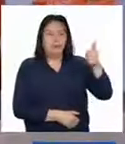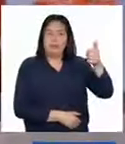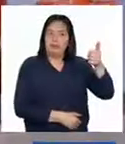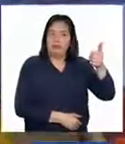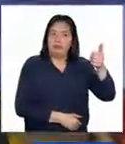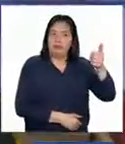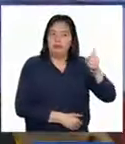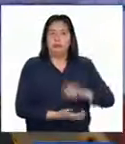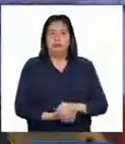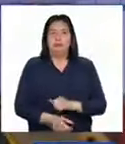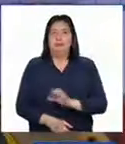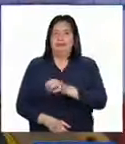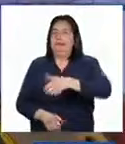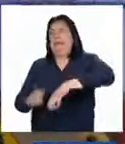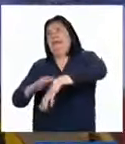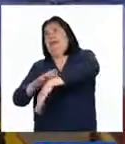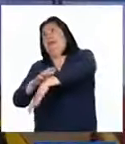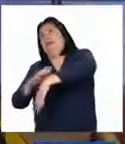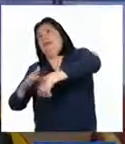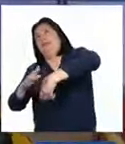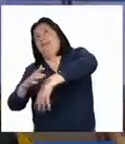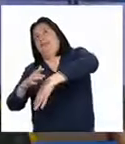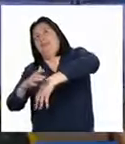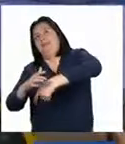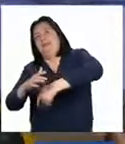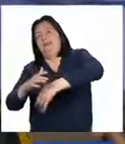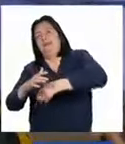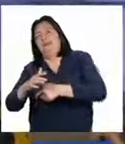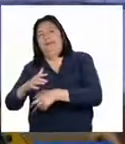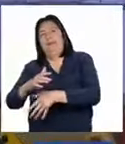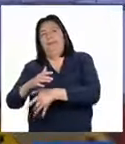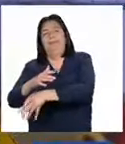lapicero. Vamos a buscar el lapicero.